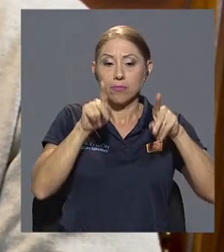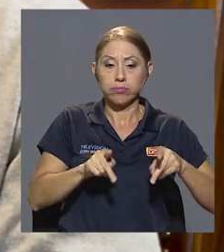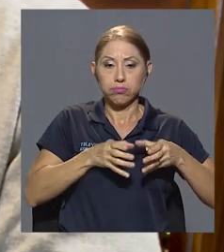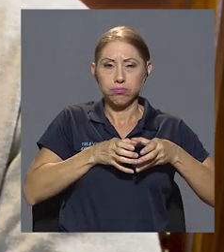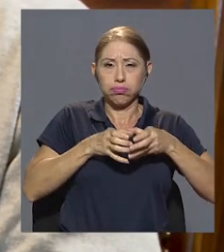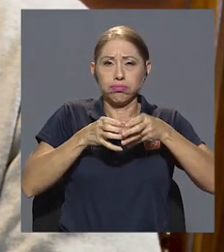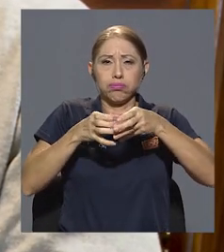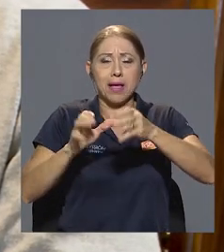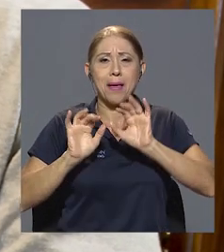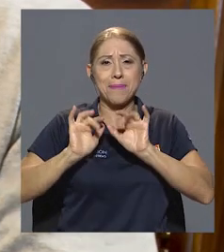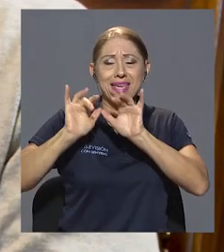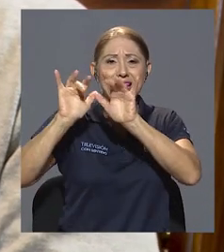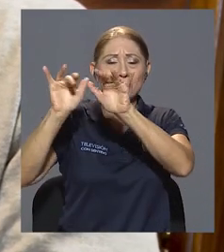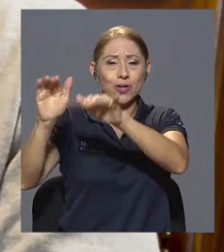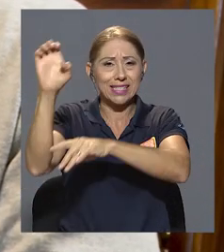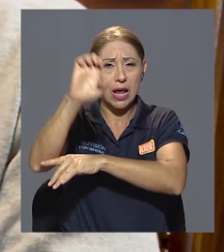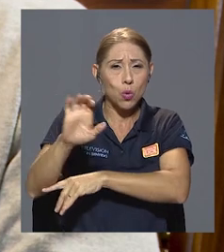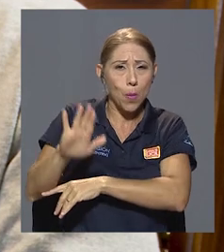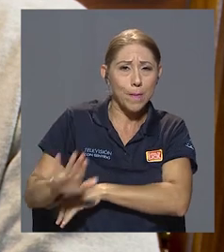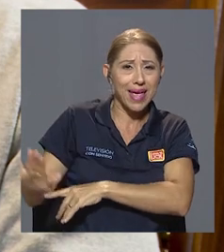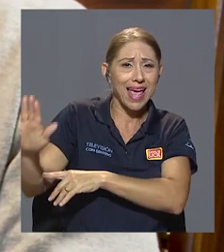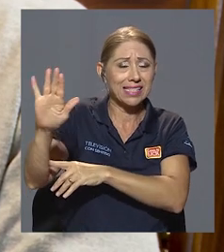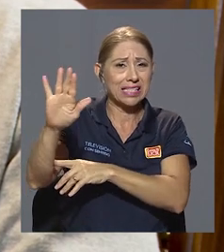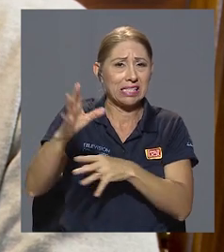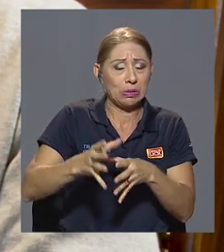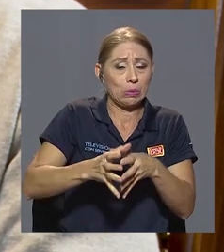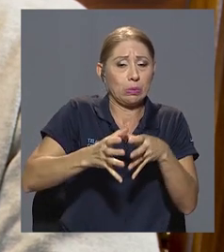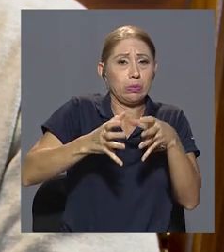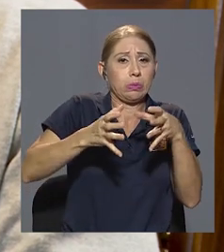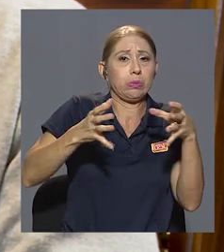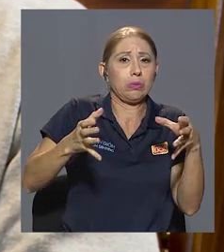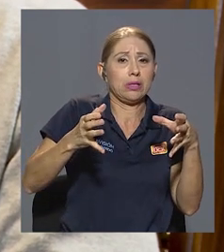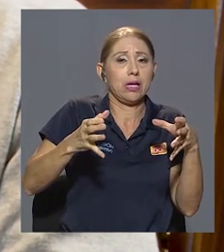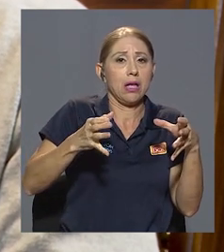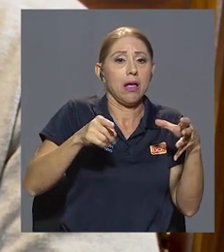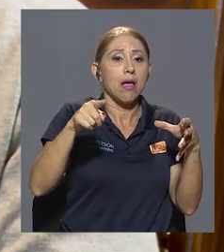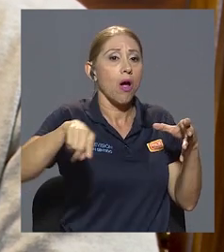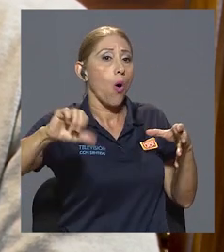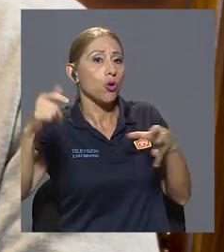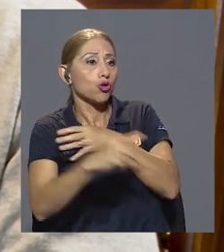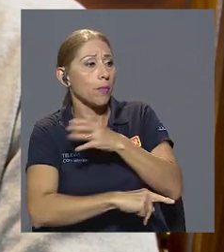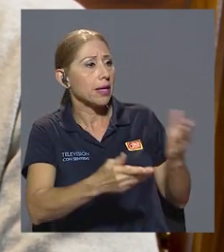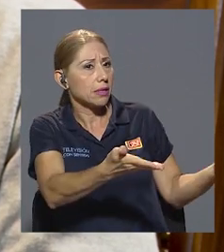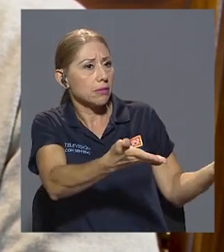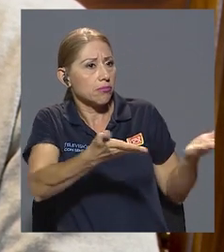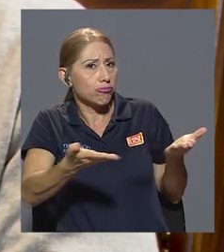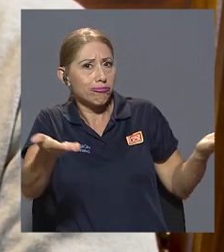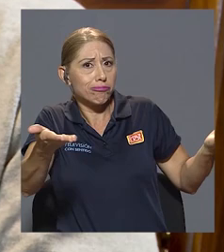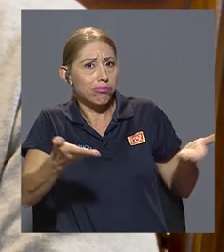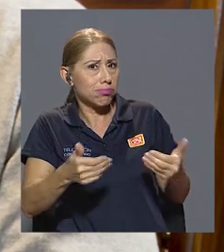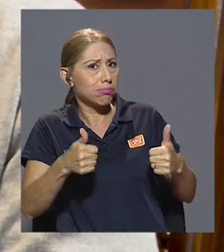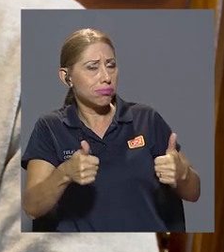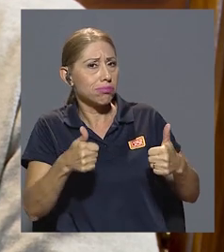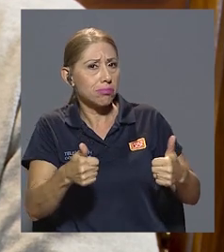tan masivas y la recepción en otros países ha sido tan generosa como lo podemos atestiguar aquí en